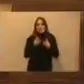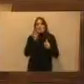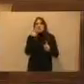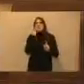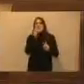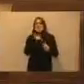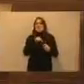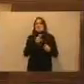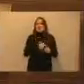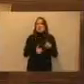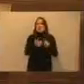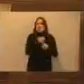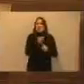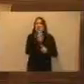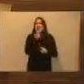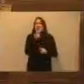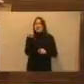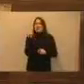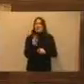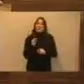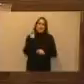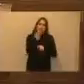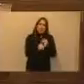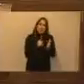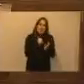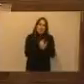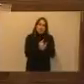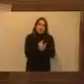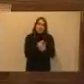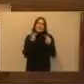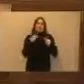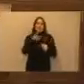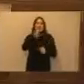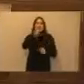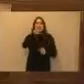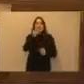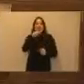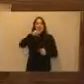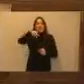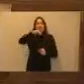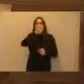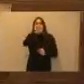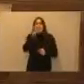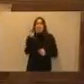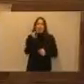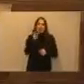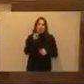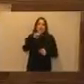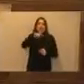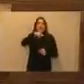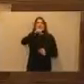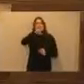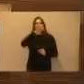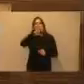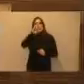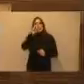a preguntar el pasado 11 de septiembre, la diputada Lucía Montejo. Le preguntamos en ese caso, en el momento, por María José Ramos, por Pablo González.